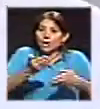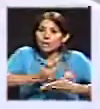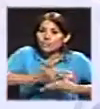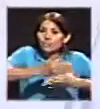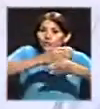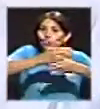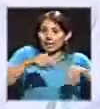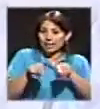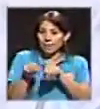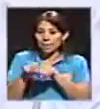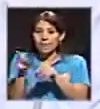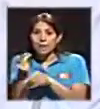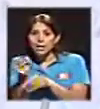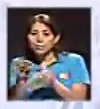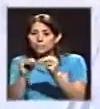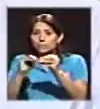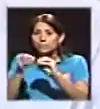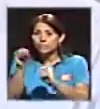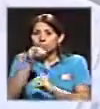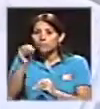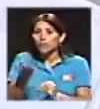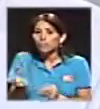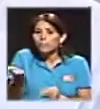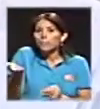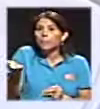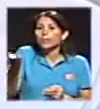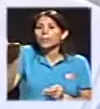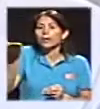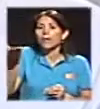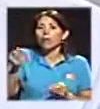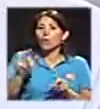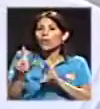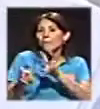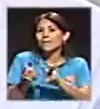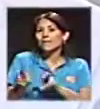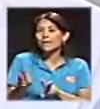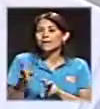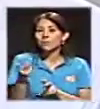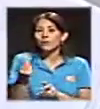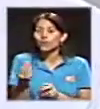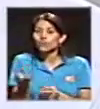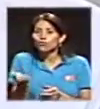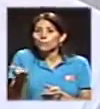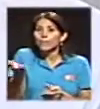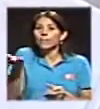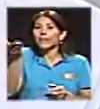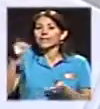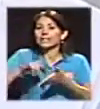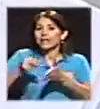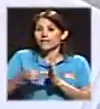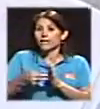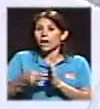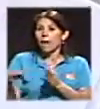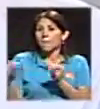permite tener una mayor disposición de instrumentos para invertir esos recursos, voy a estar logrando mayor rentabilidad